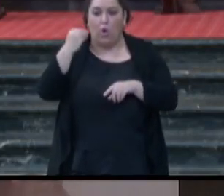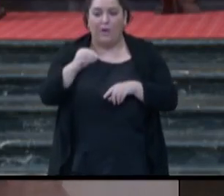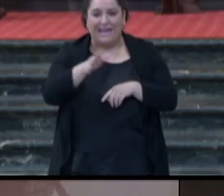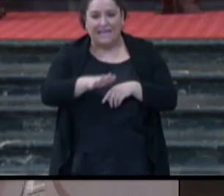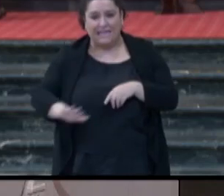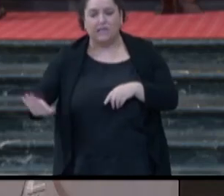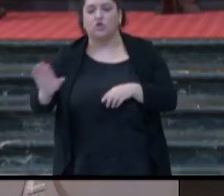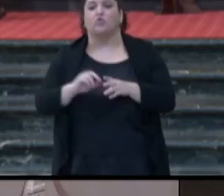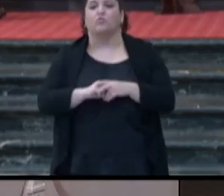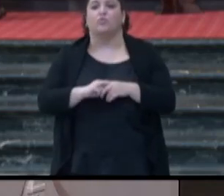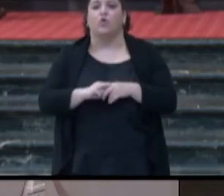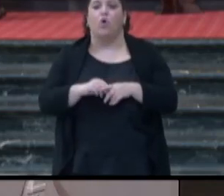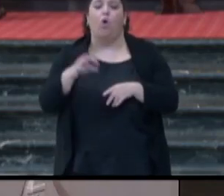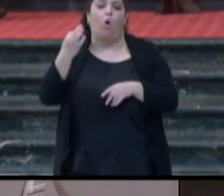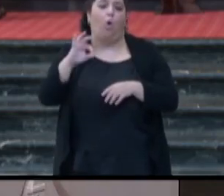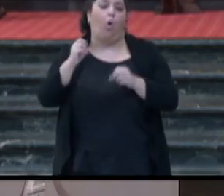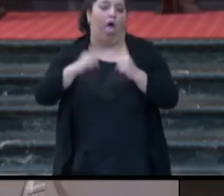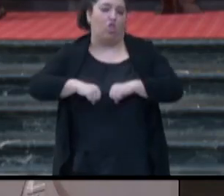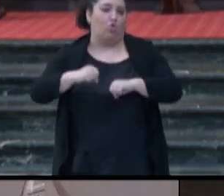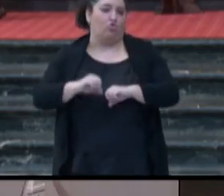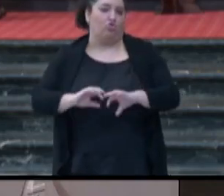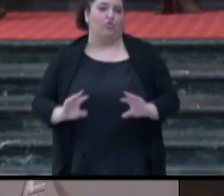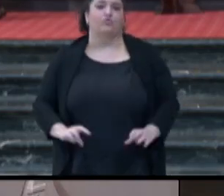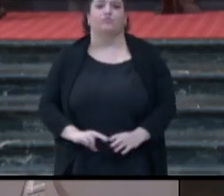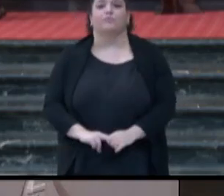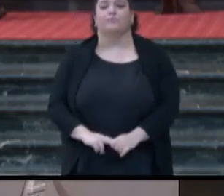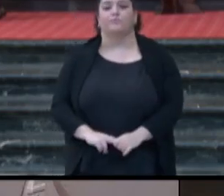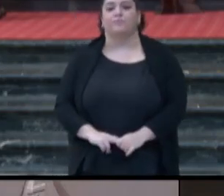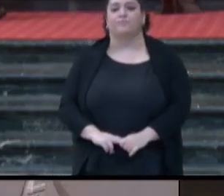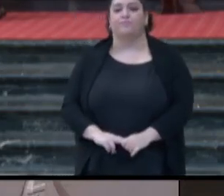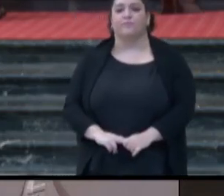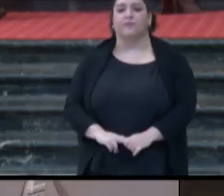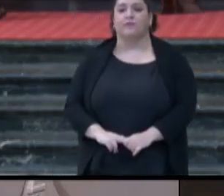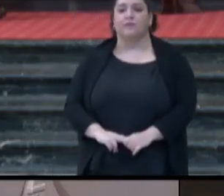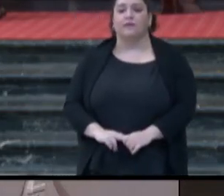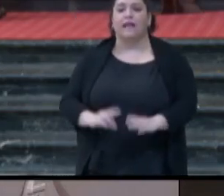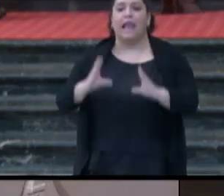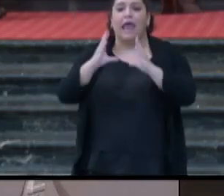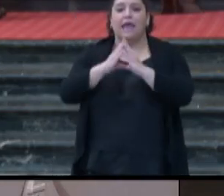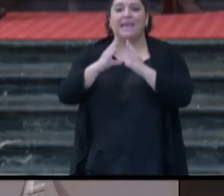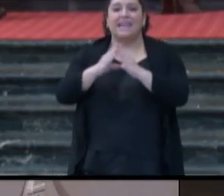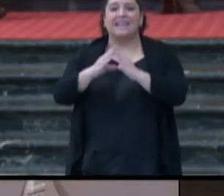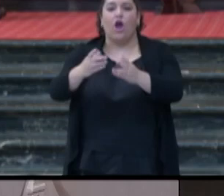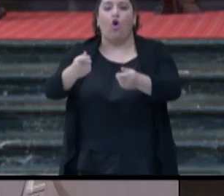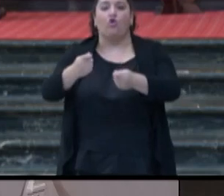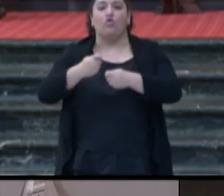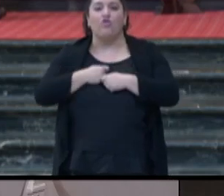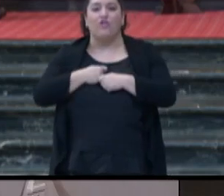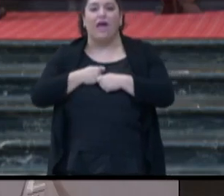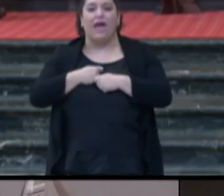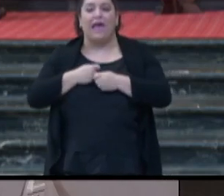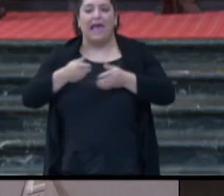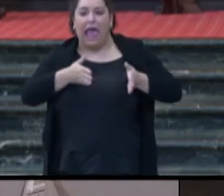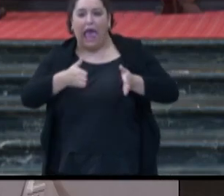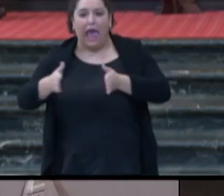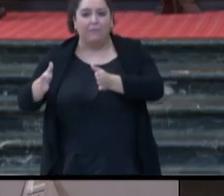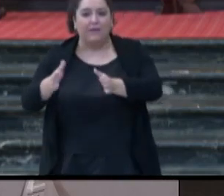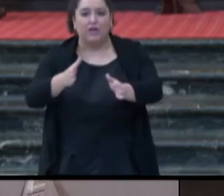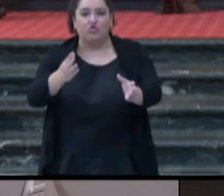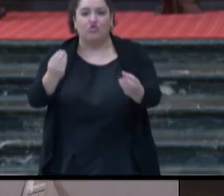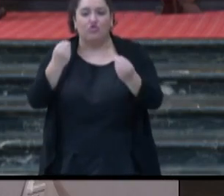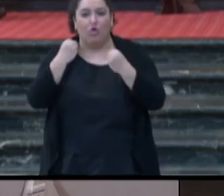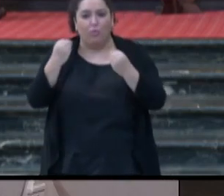niños o como adultos la iglesia os ofrece este camino de formación de